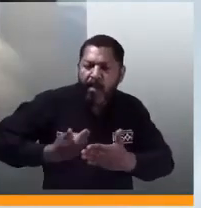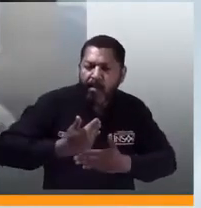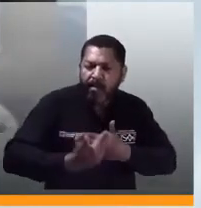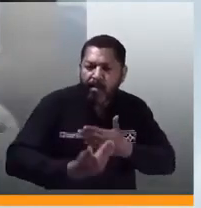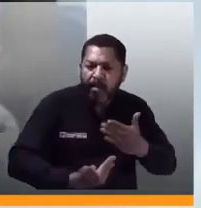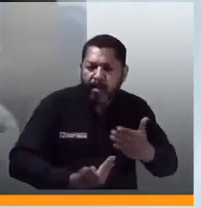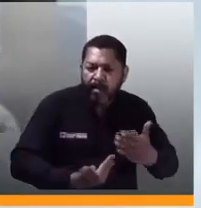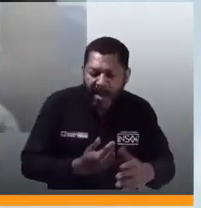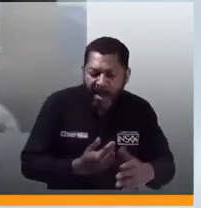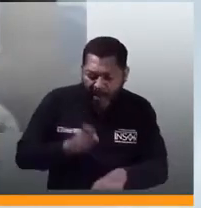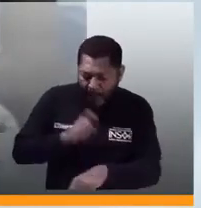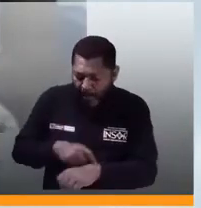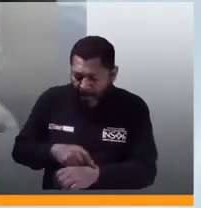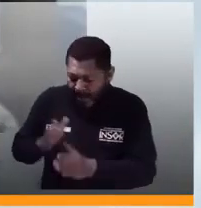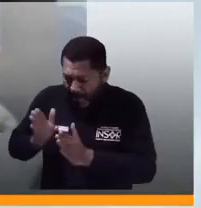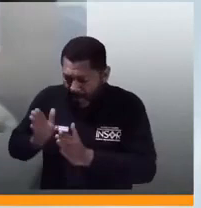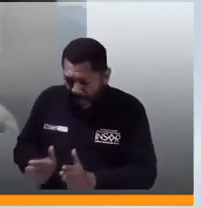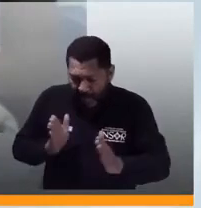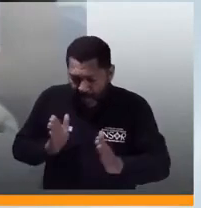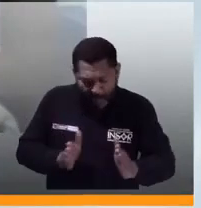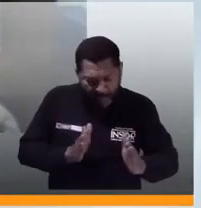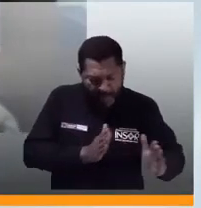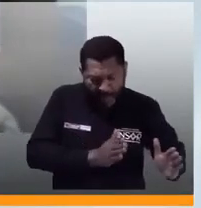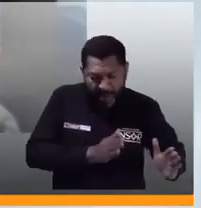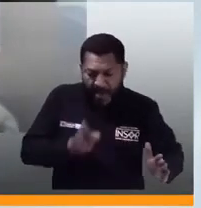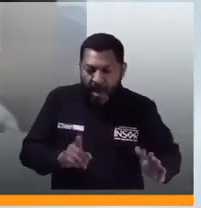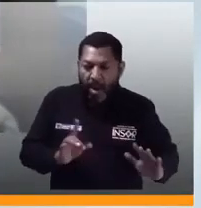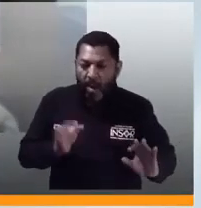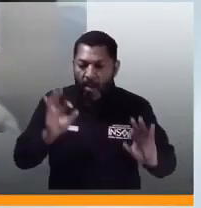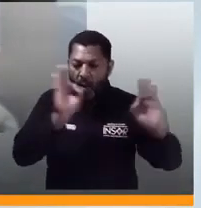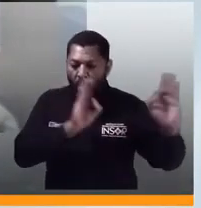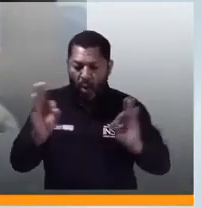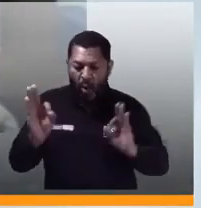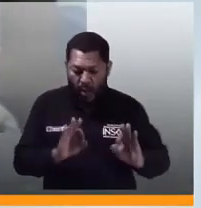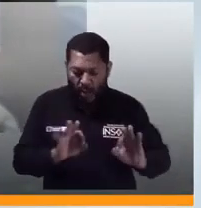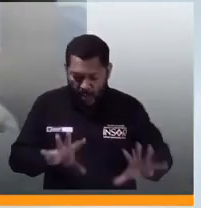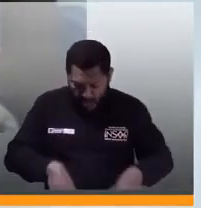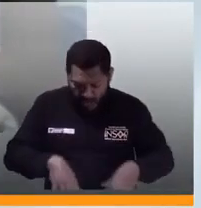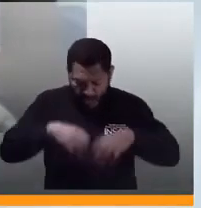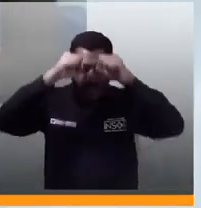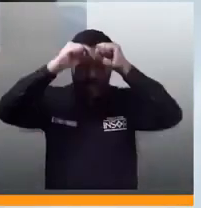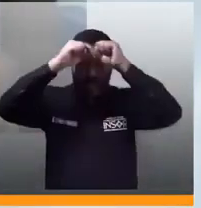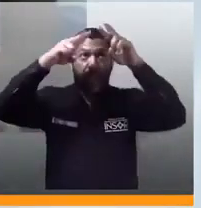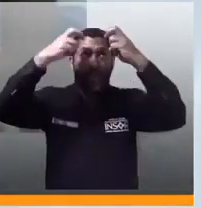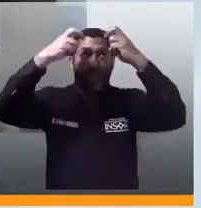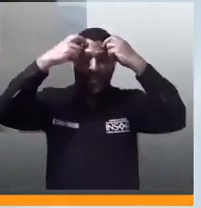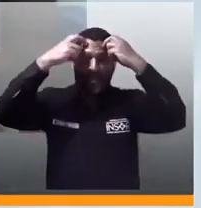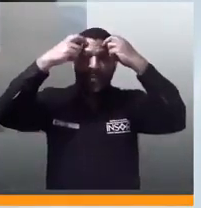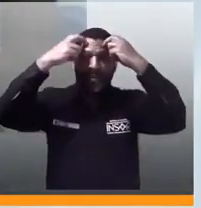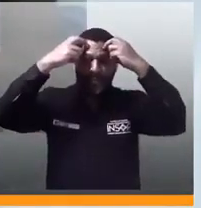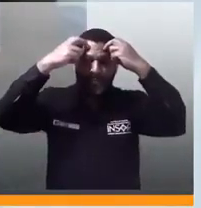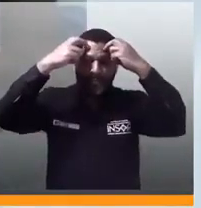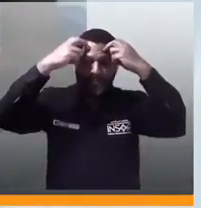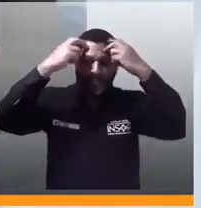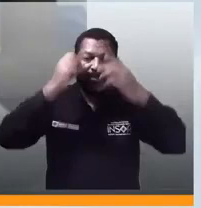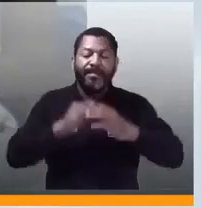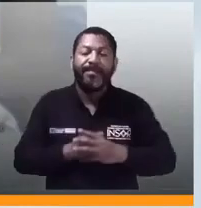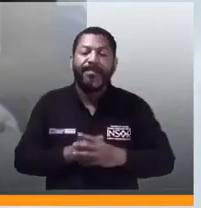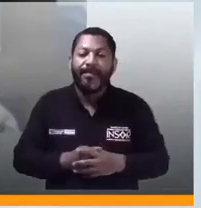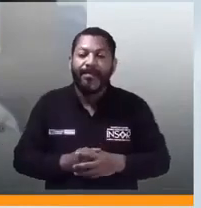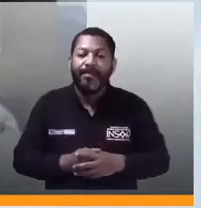de momentos cruciales para la estructuración del conocimiento. Una parte es en donde él puede